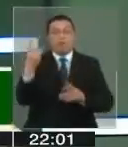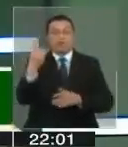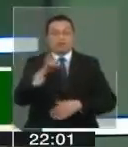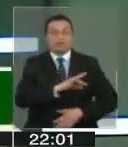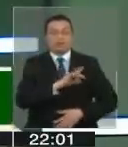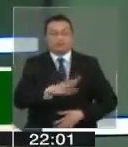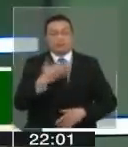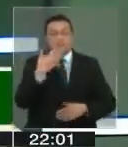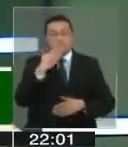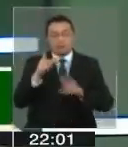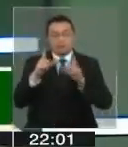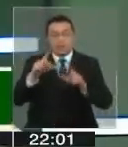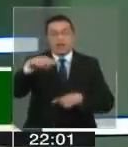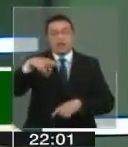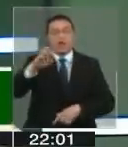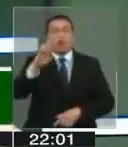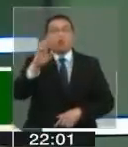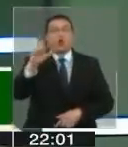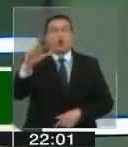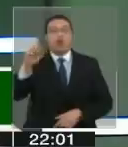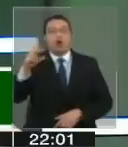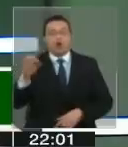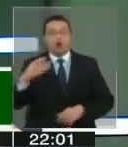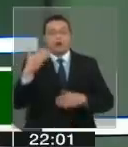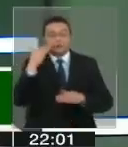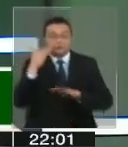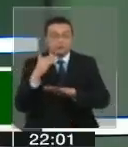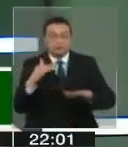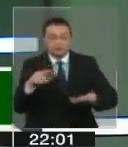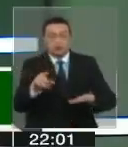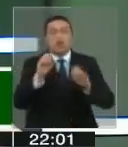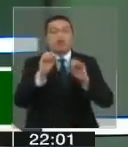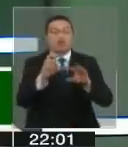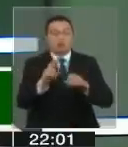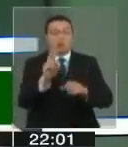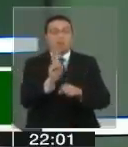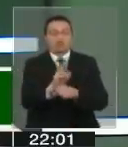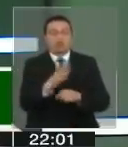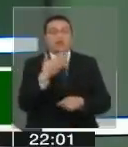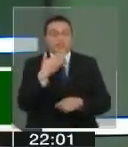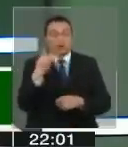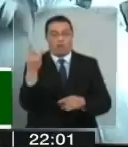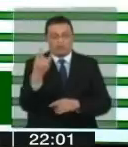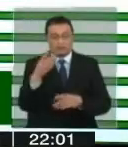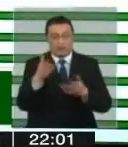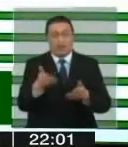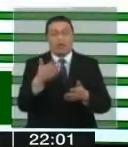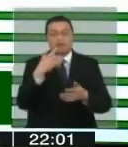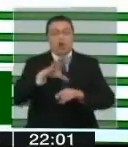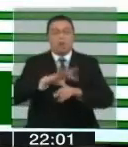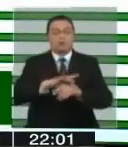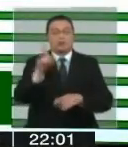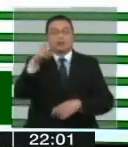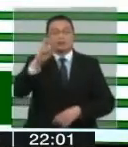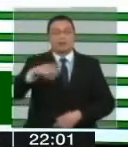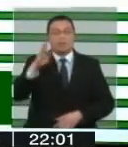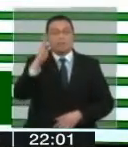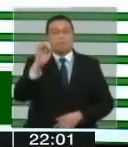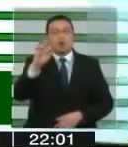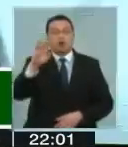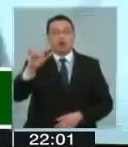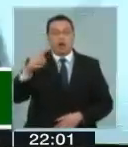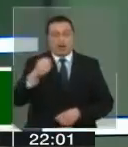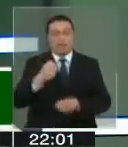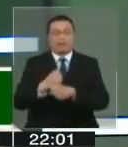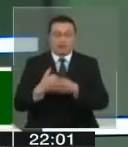Chile con especialidad en neurología pediátrica en la Universidad de Chile, es docente universitaria y trabaja además, como yo les decía, en el Hospital San Borja Arriarán.